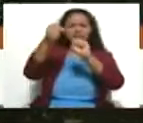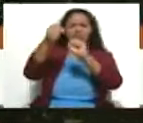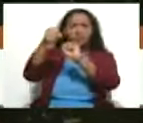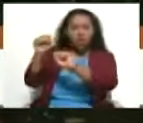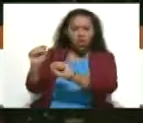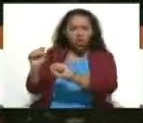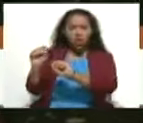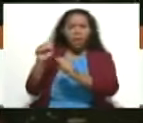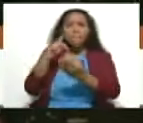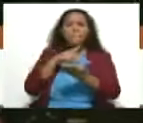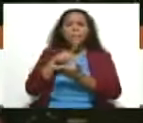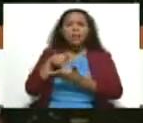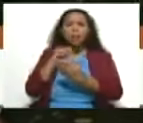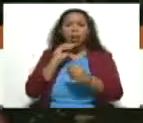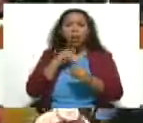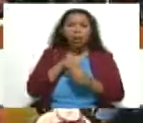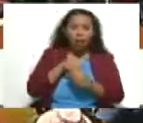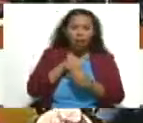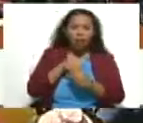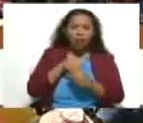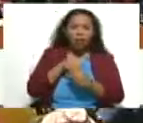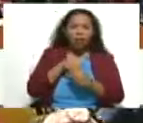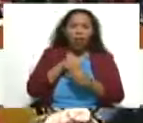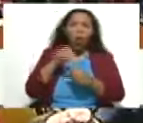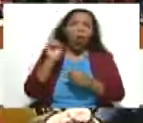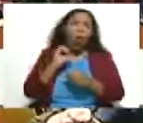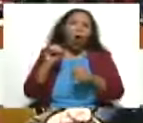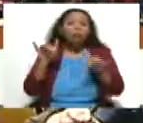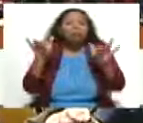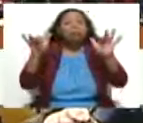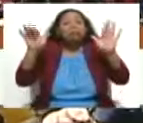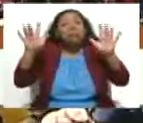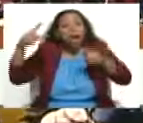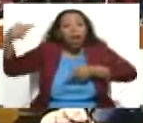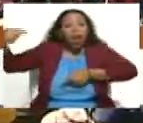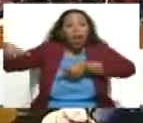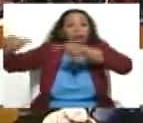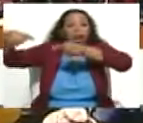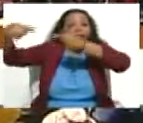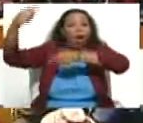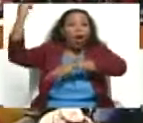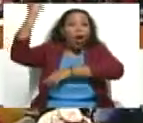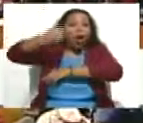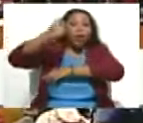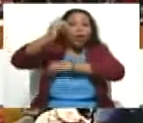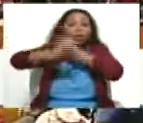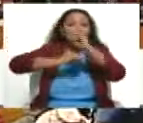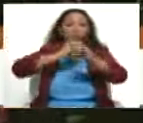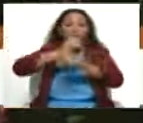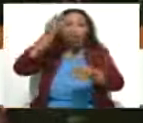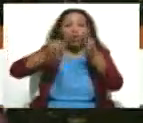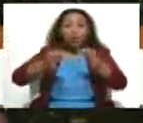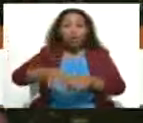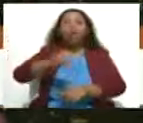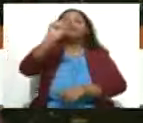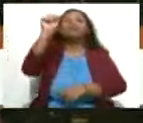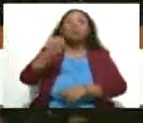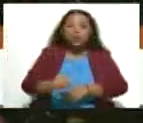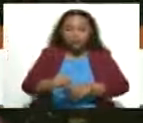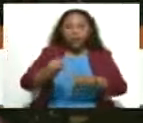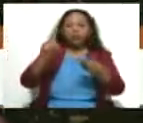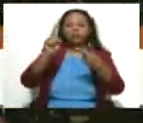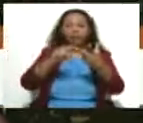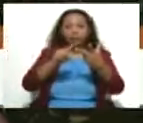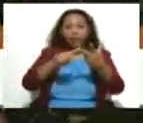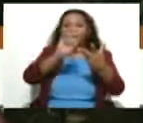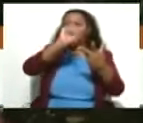la presencia o la supuesta competencia de la Corte Internacional de Justicia? La rechazamos, no tiene